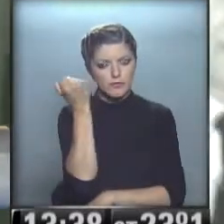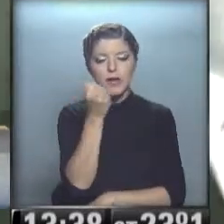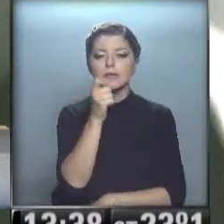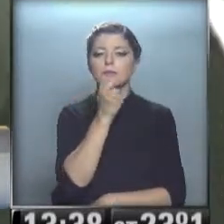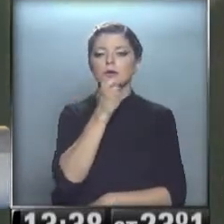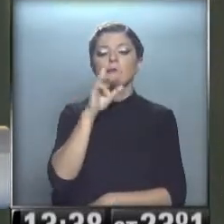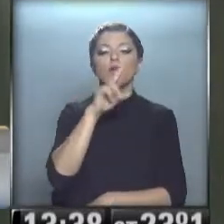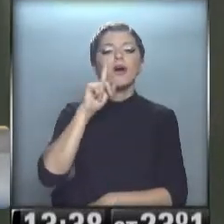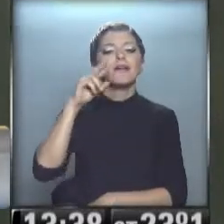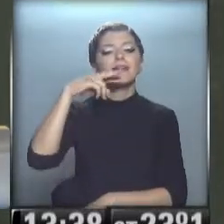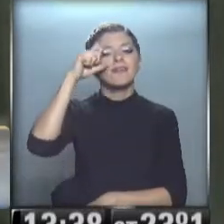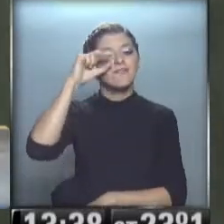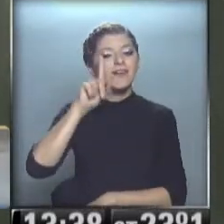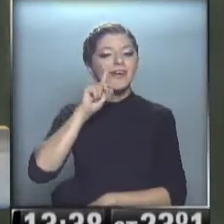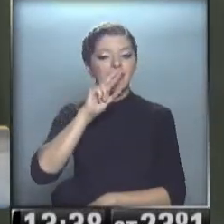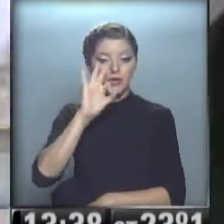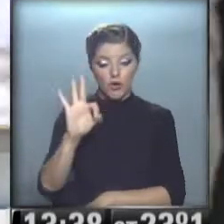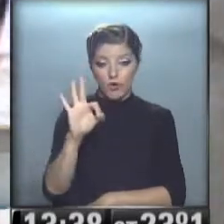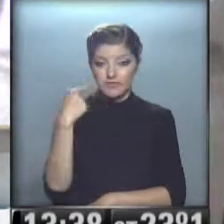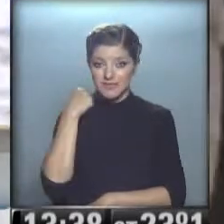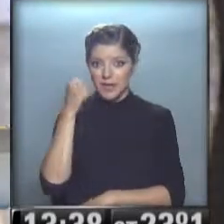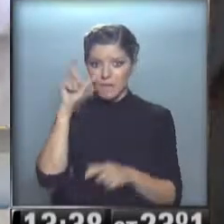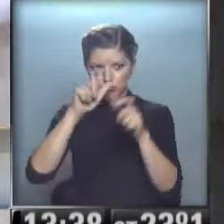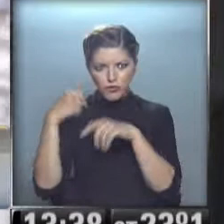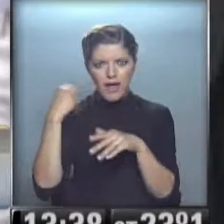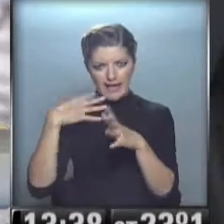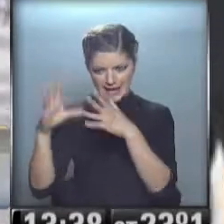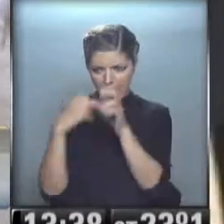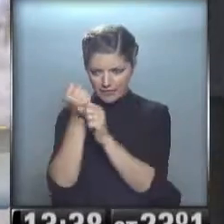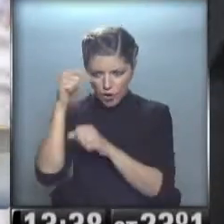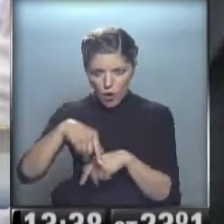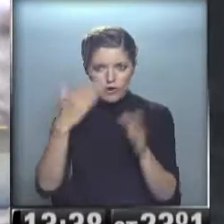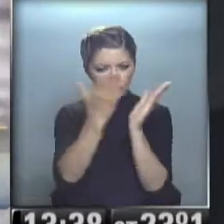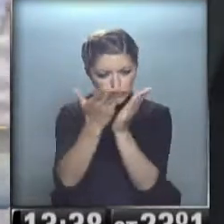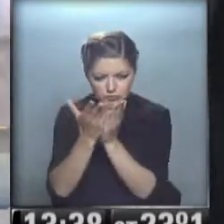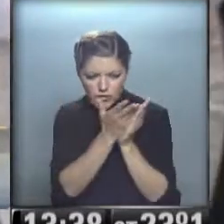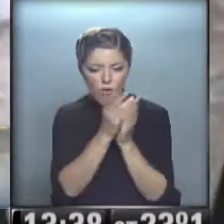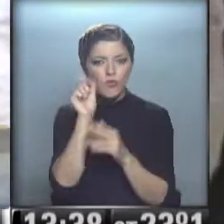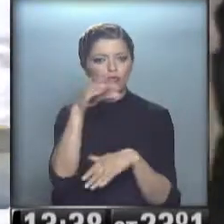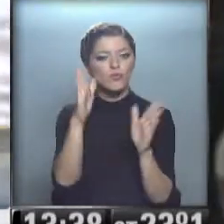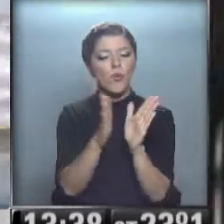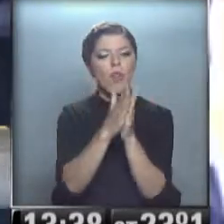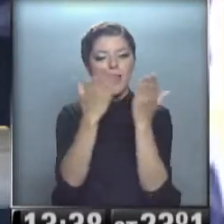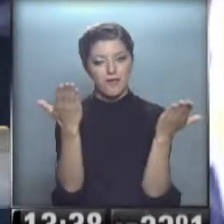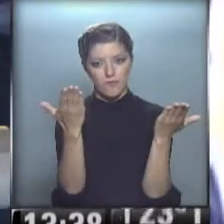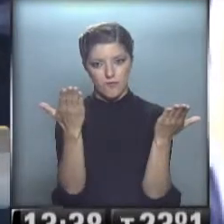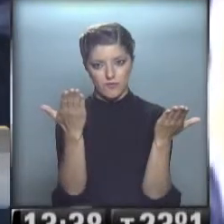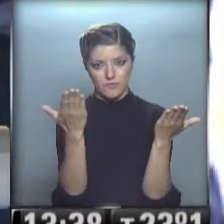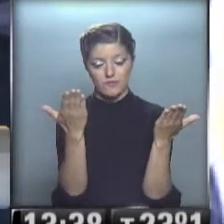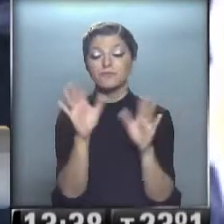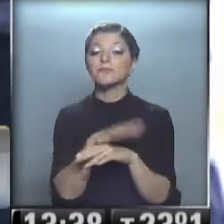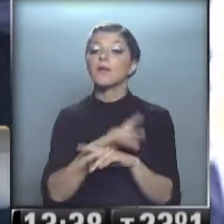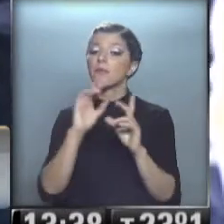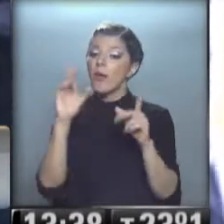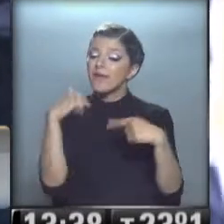Ribeiro, gente que hoy todavía uno sigue estudiando sus libros, tanto de Furtado como de Ribeiro. ¿Y qué tiene que ver con la